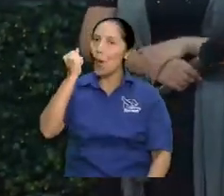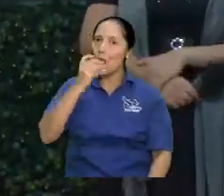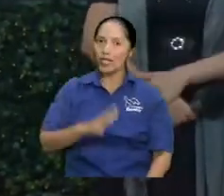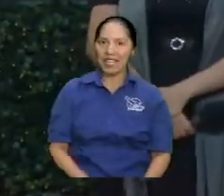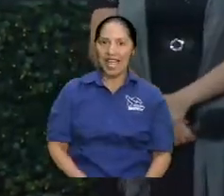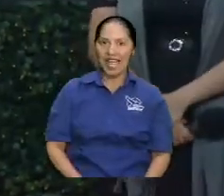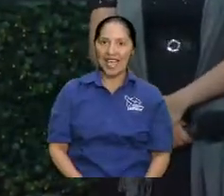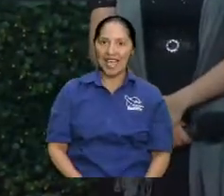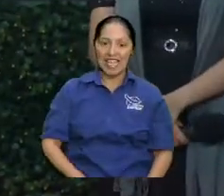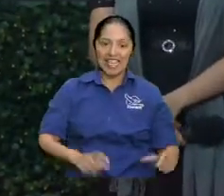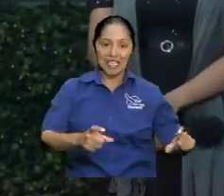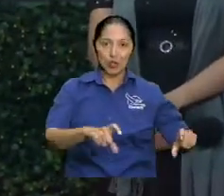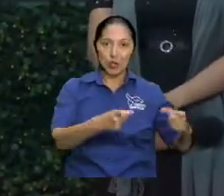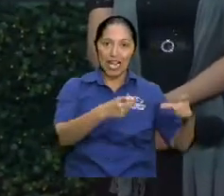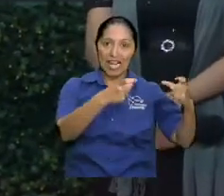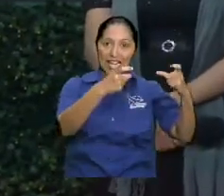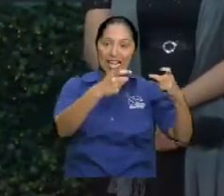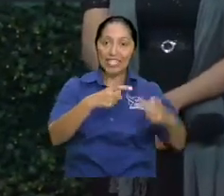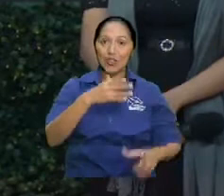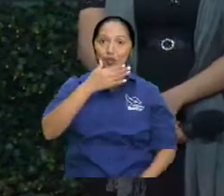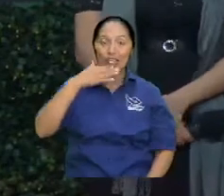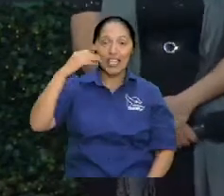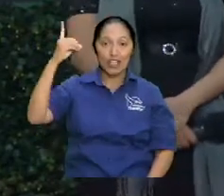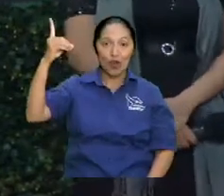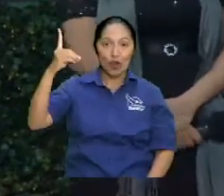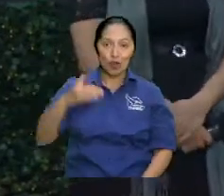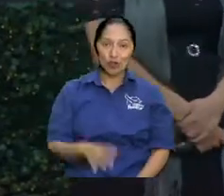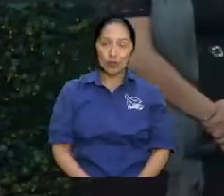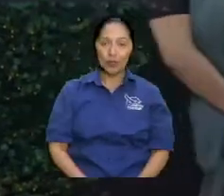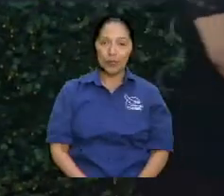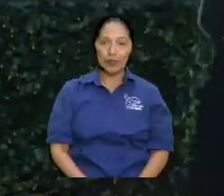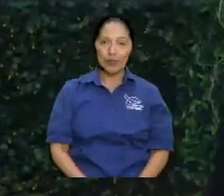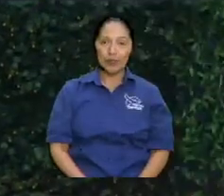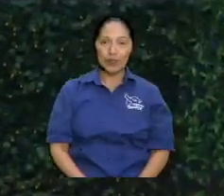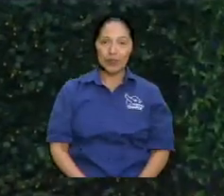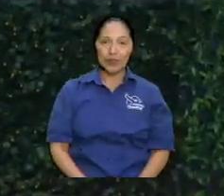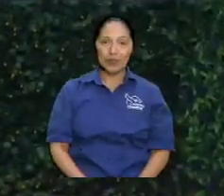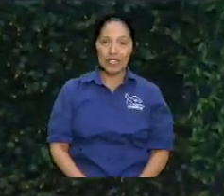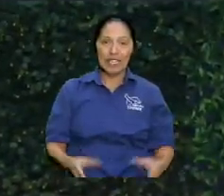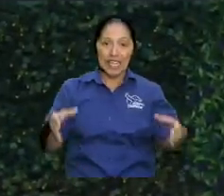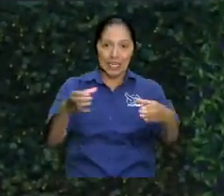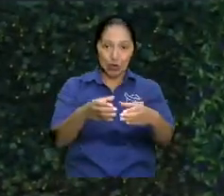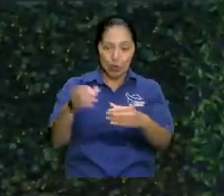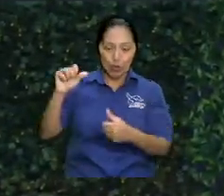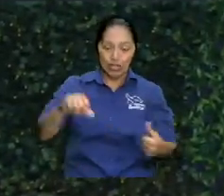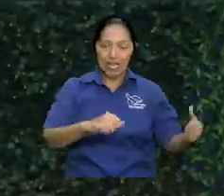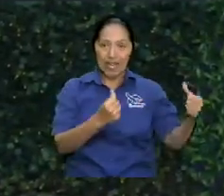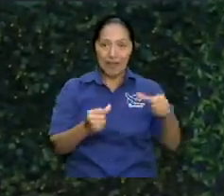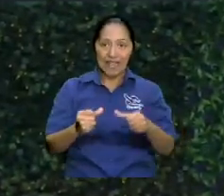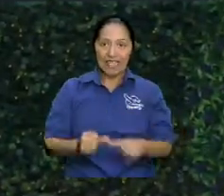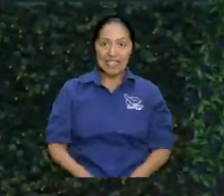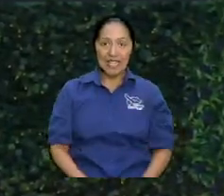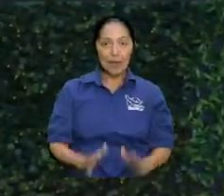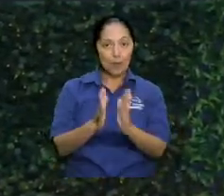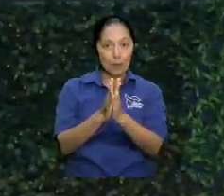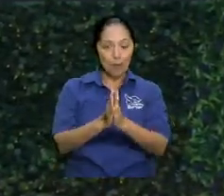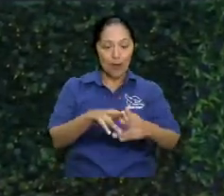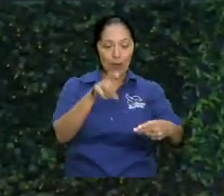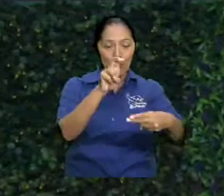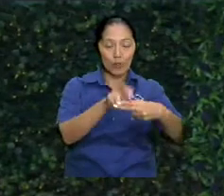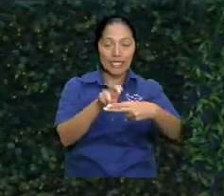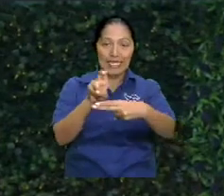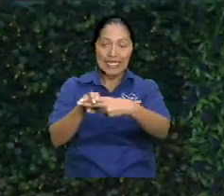creación de Dios. Pueden descender los hermanos músicos. Qué hermoso, que Dios lo